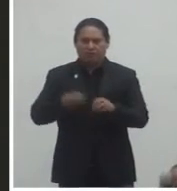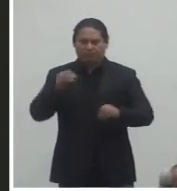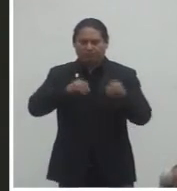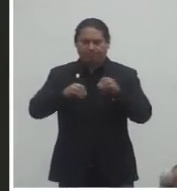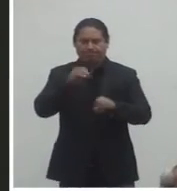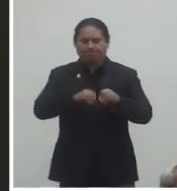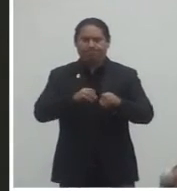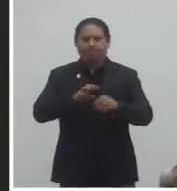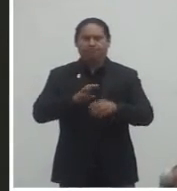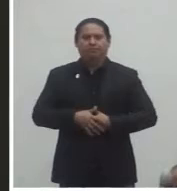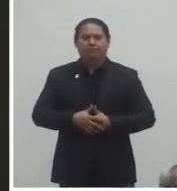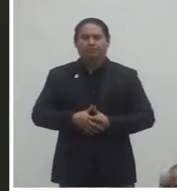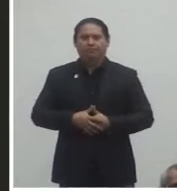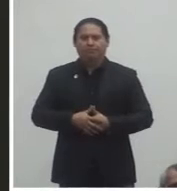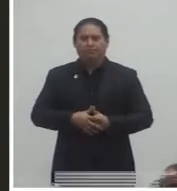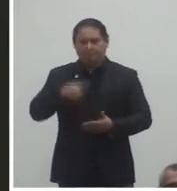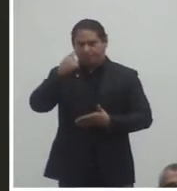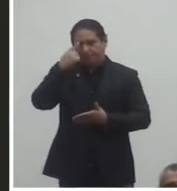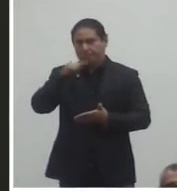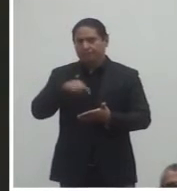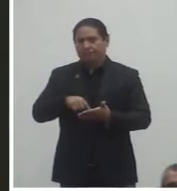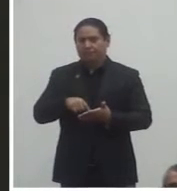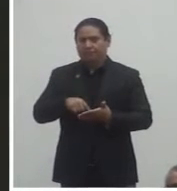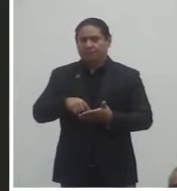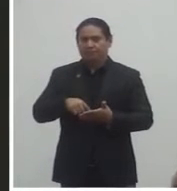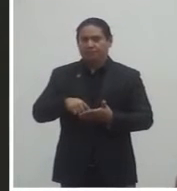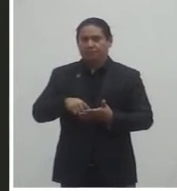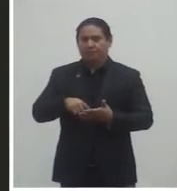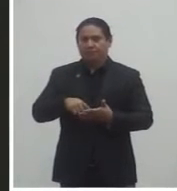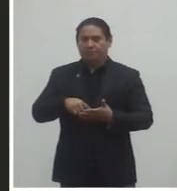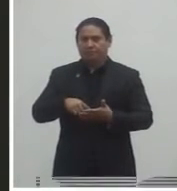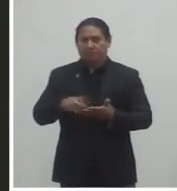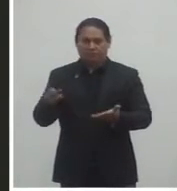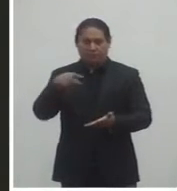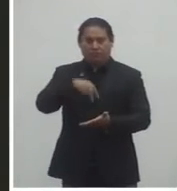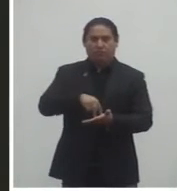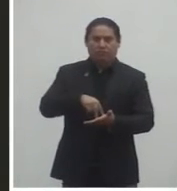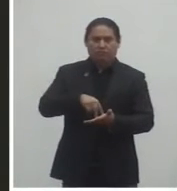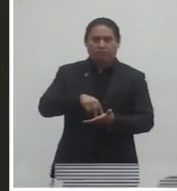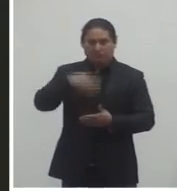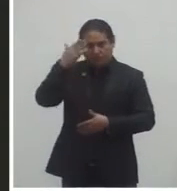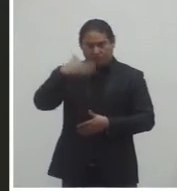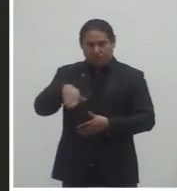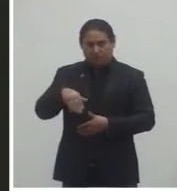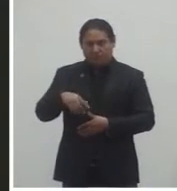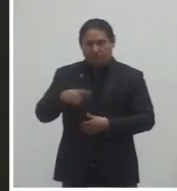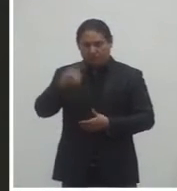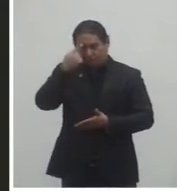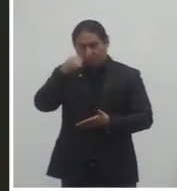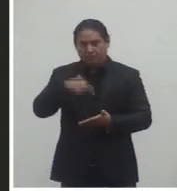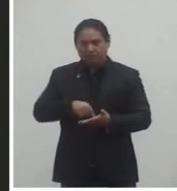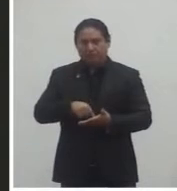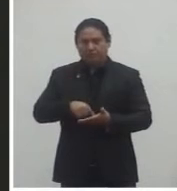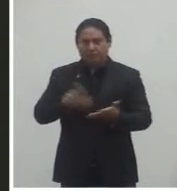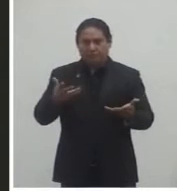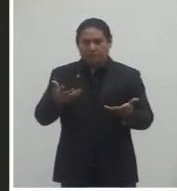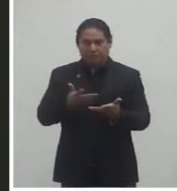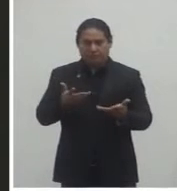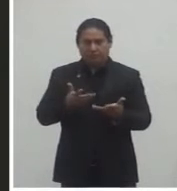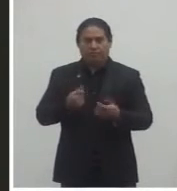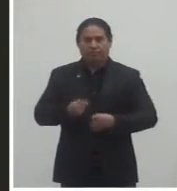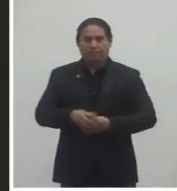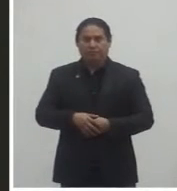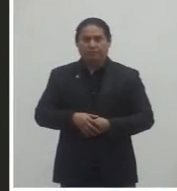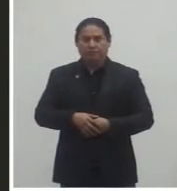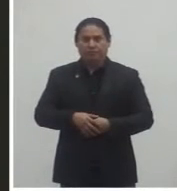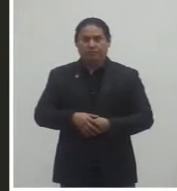municipales. Yo creo que para poder opinar hay que saber, y créanme que este proceso que nosotros hemos hecho, lo